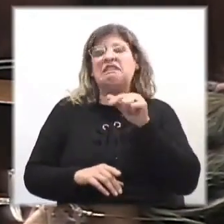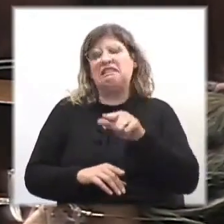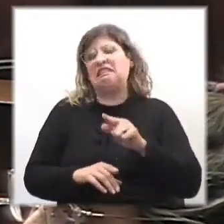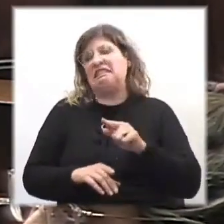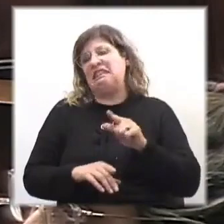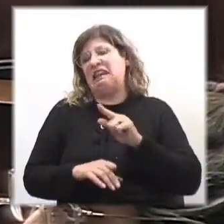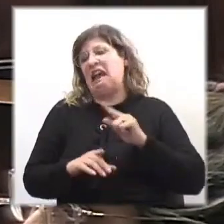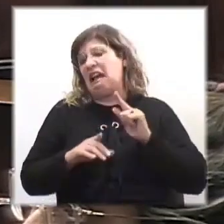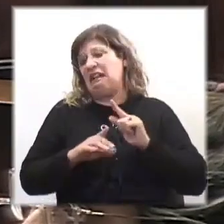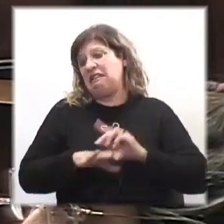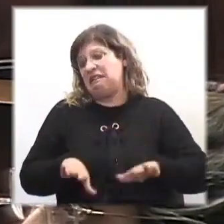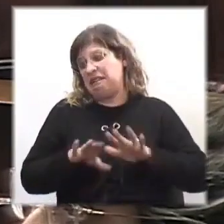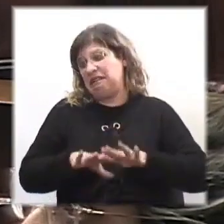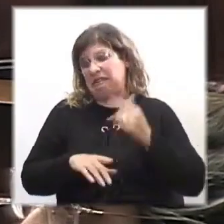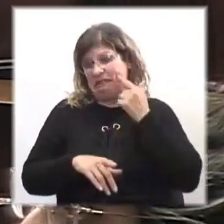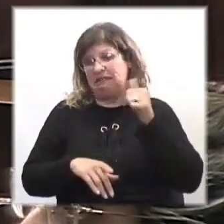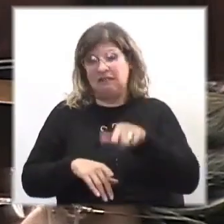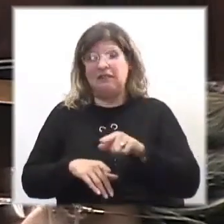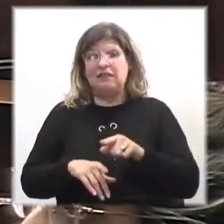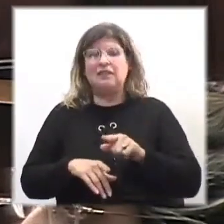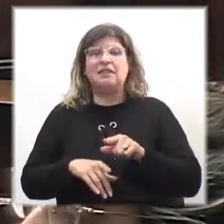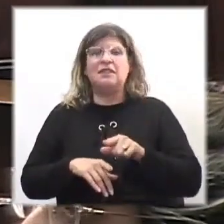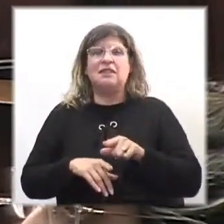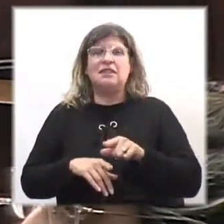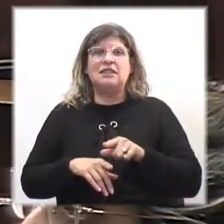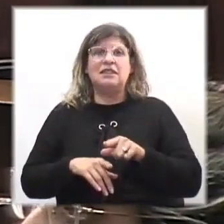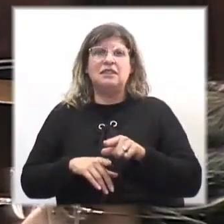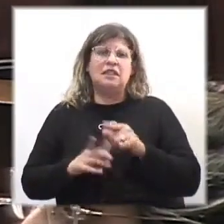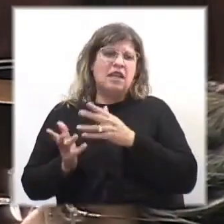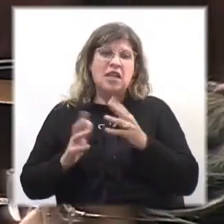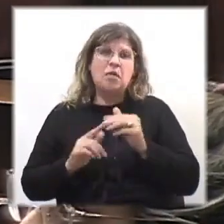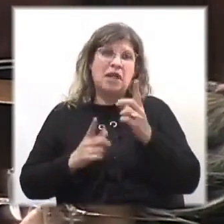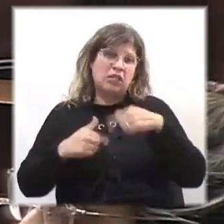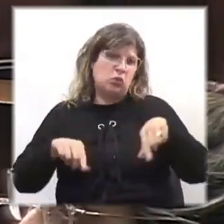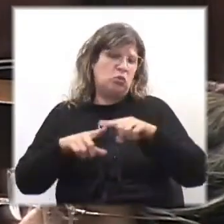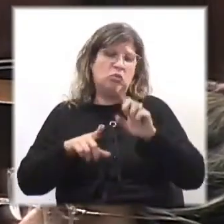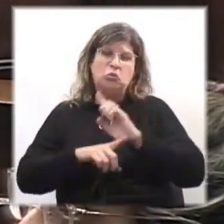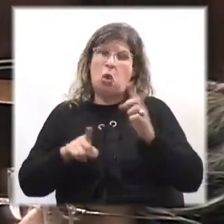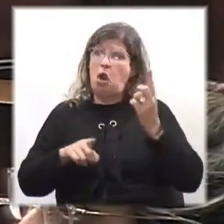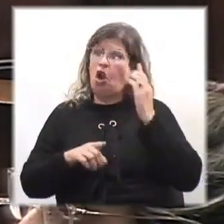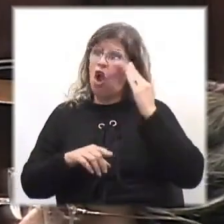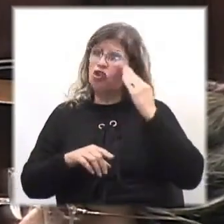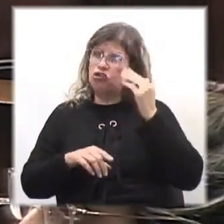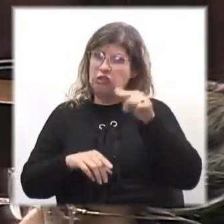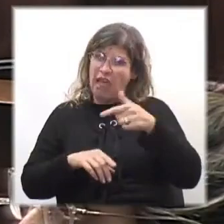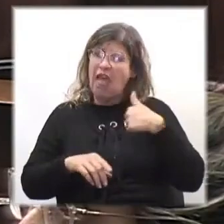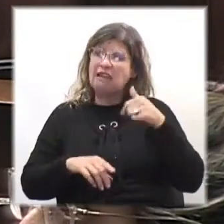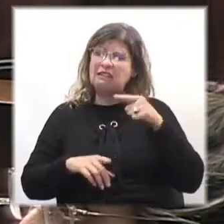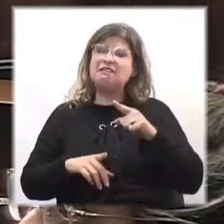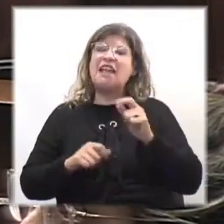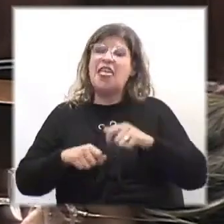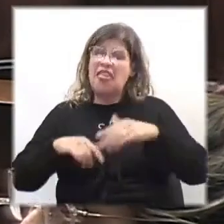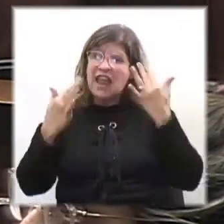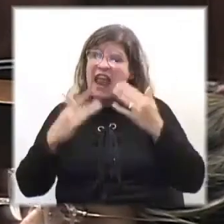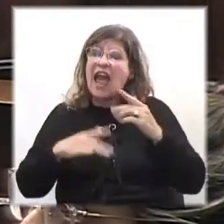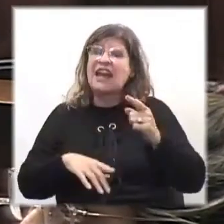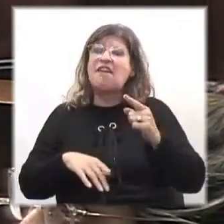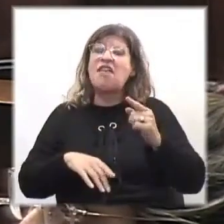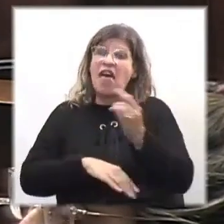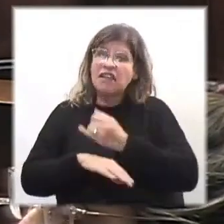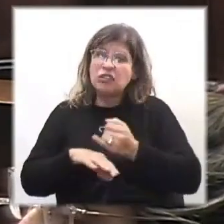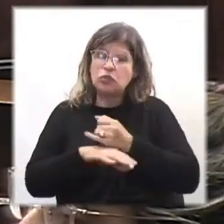de la más mezquina y parece que no son conscientes de la gravedad institucional que